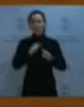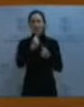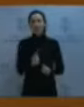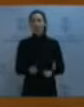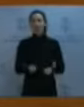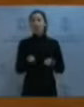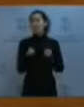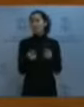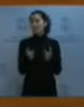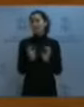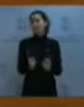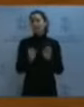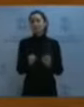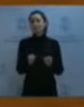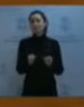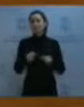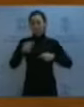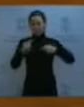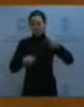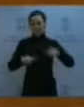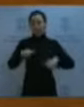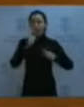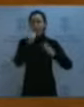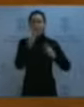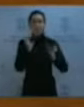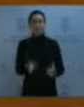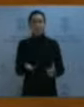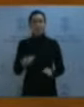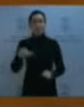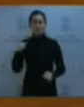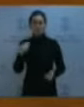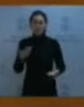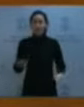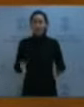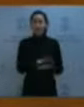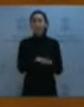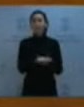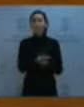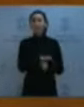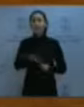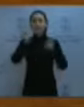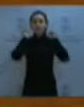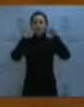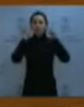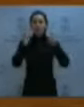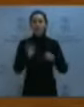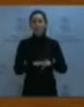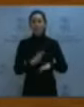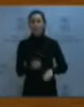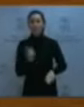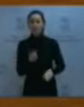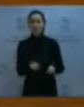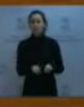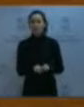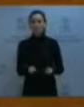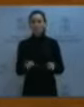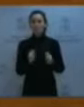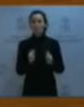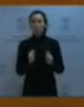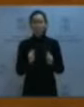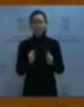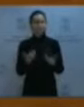se va a mantener todo tal y como estaba. Hablamos de educación. A nosotros nos ha decepcionado muchísimo que en el presupuesto del